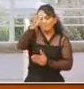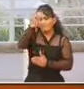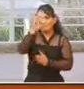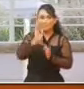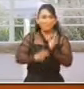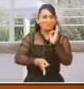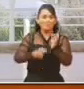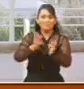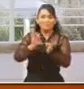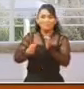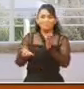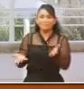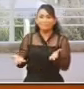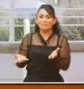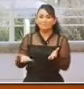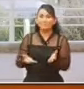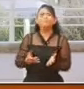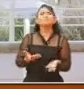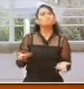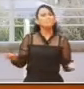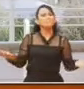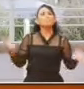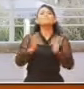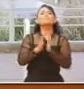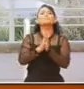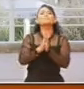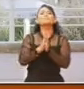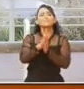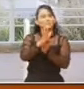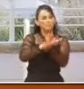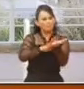Sánchez Nieto y de María Alemán, pues que podamos apoyar